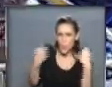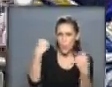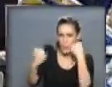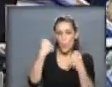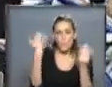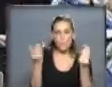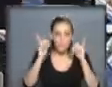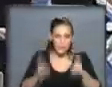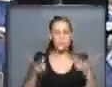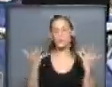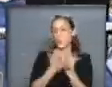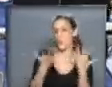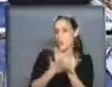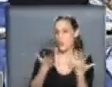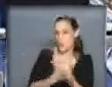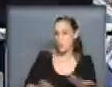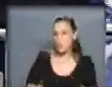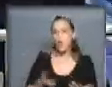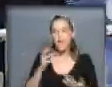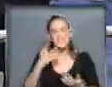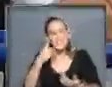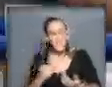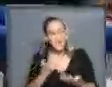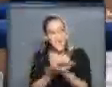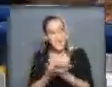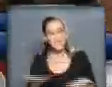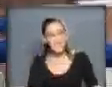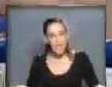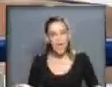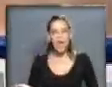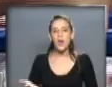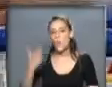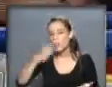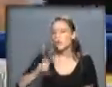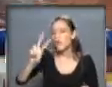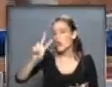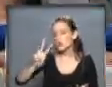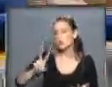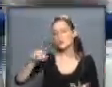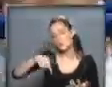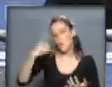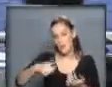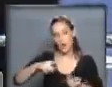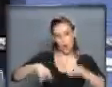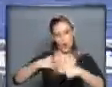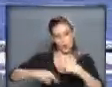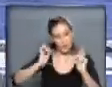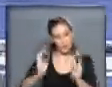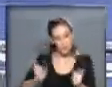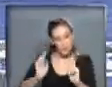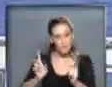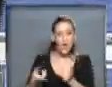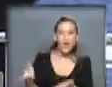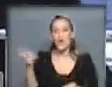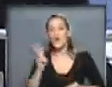también sufrió. De hecho, se la vio muy cansada, sobre todo en los últimos 2 rounds. Pero la campeona sigue vigente y se quedó una vez más